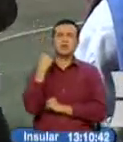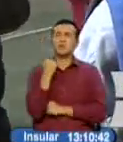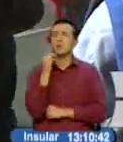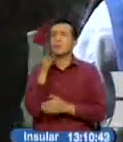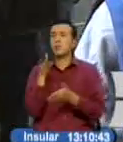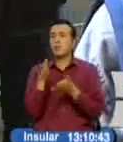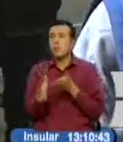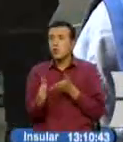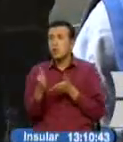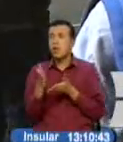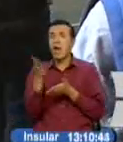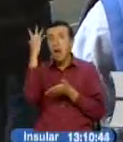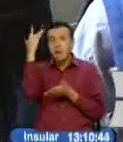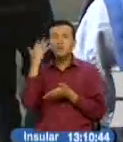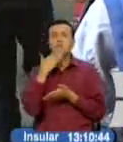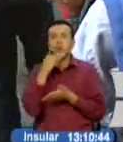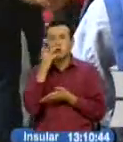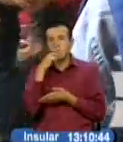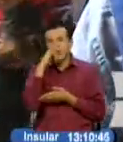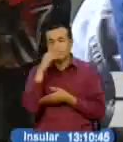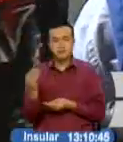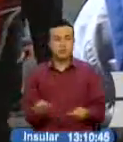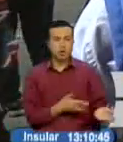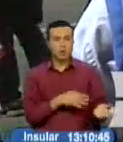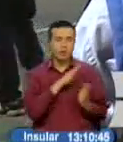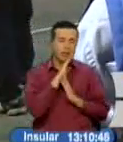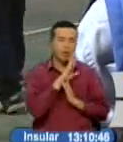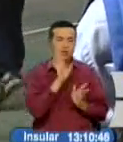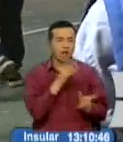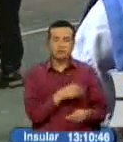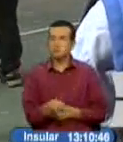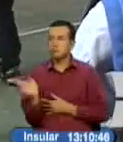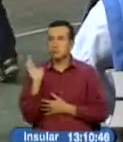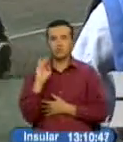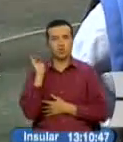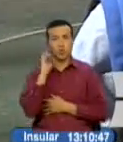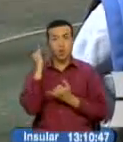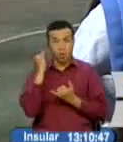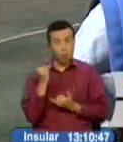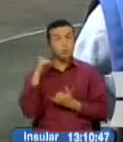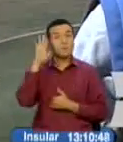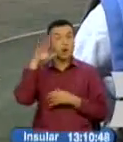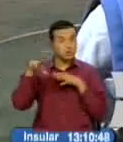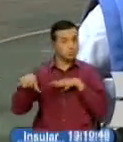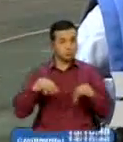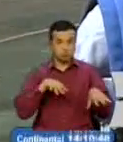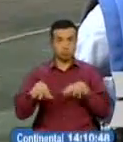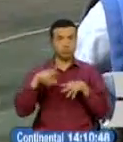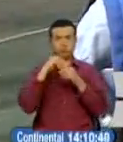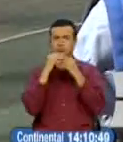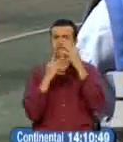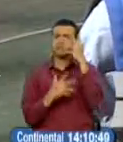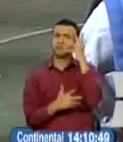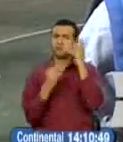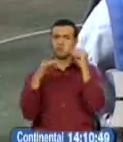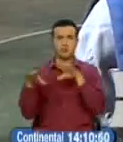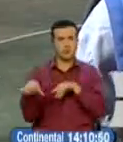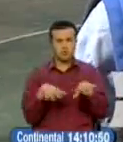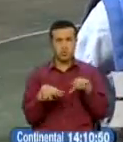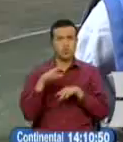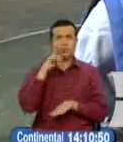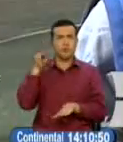llegaba a la guardería, guardaban al niño, dormía y salía. Ahora no, ahora se realiza bastantes actividades con